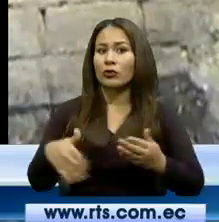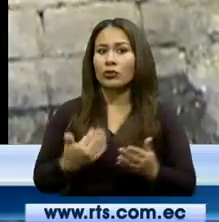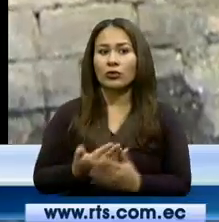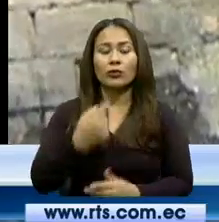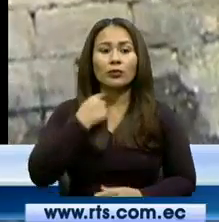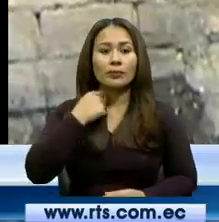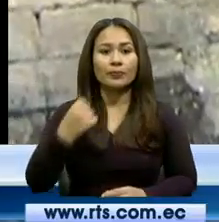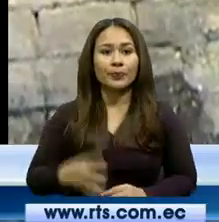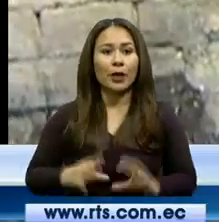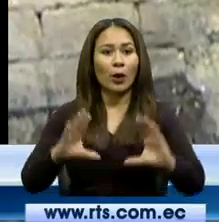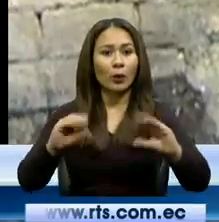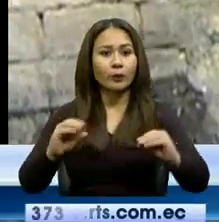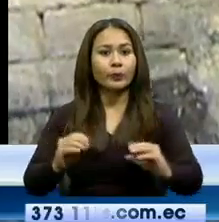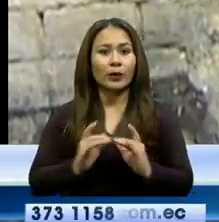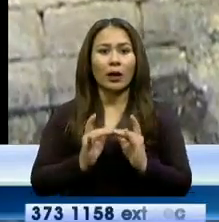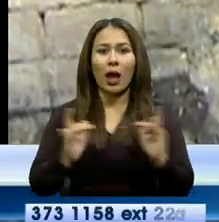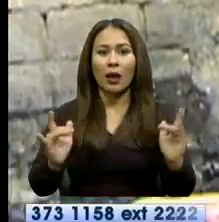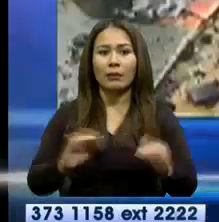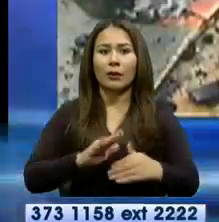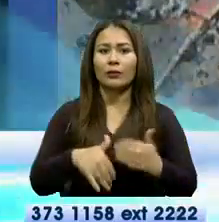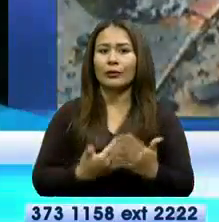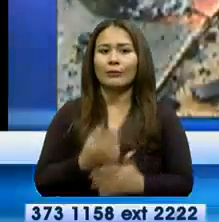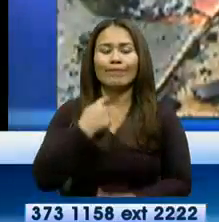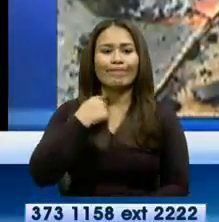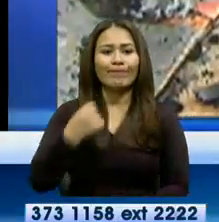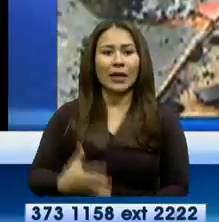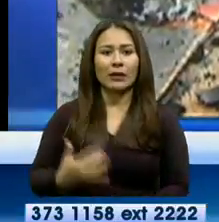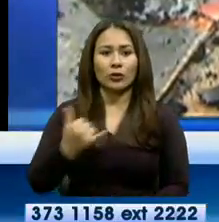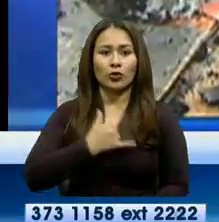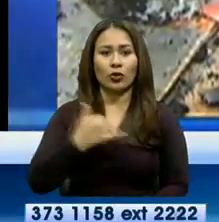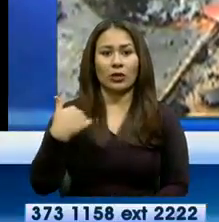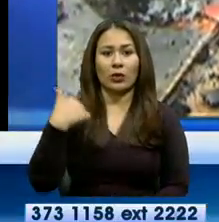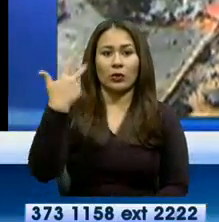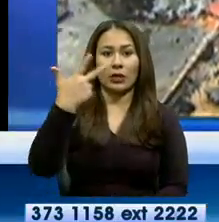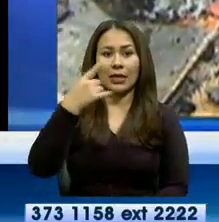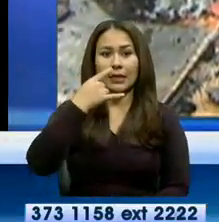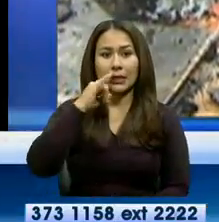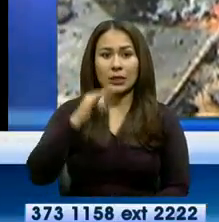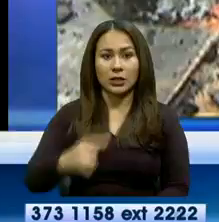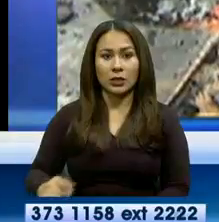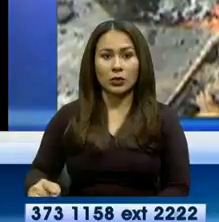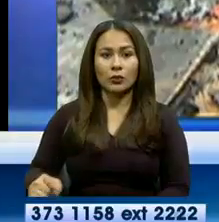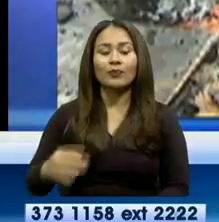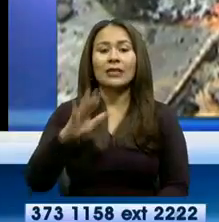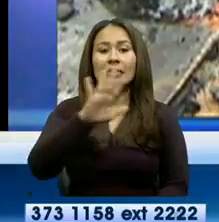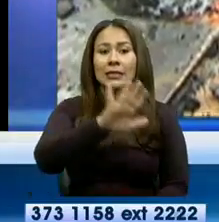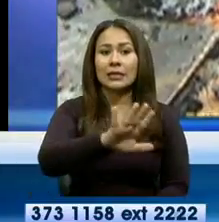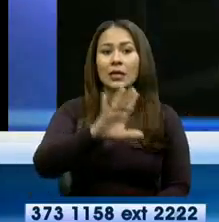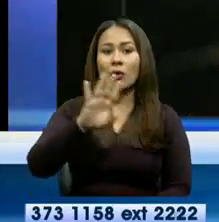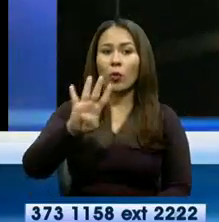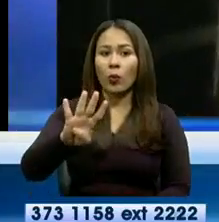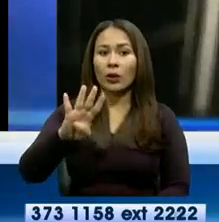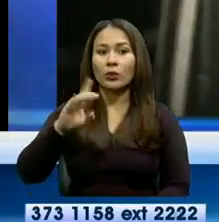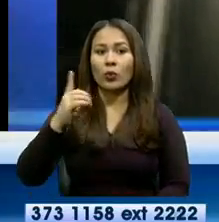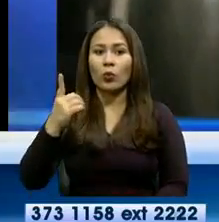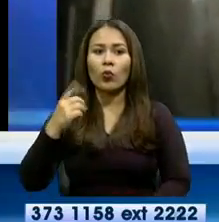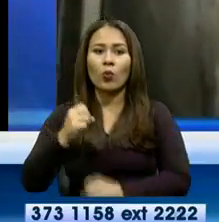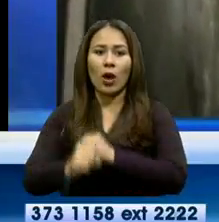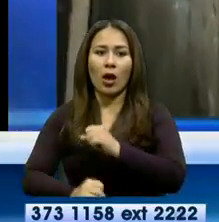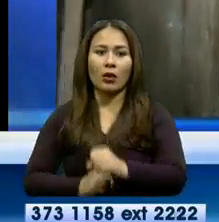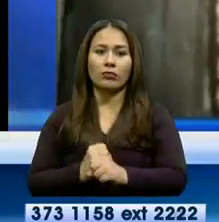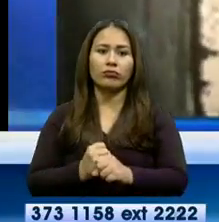colchón cama todo se quemó todo eres niño tengo una de seis de cinco de cuatro y año y medio